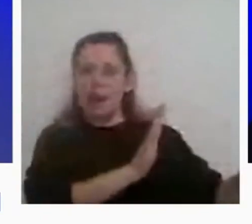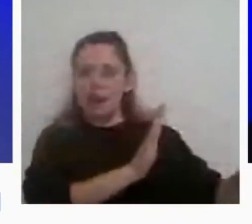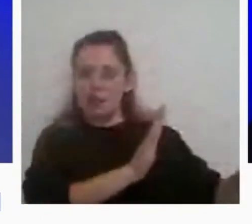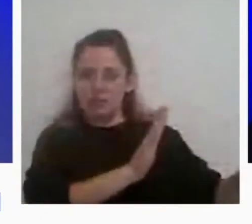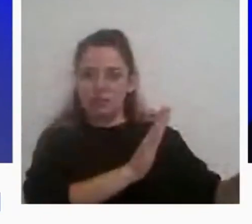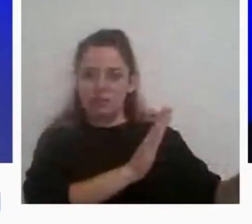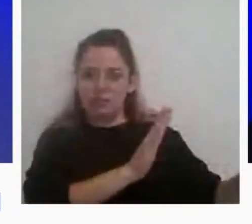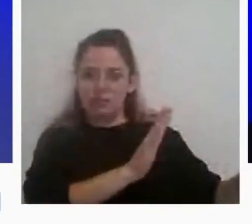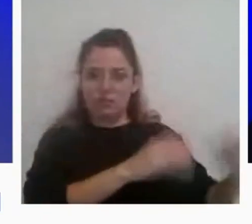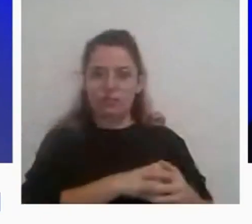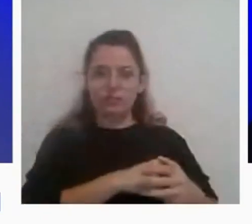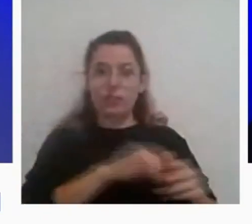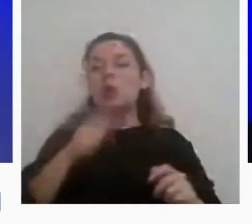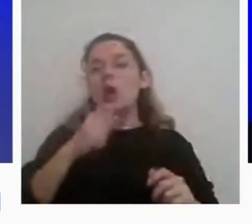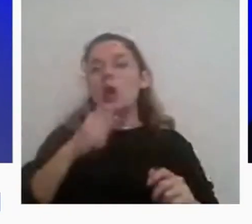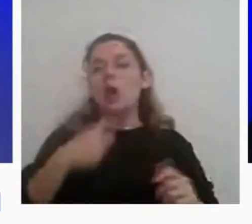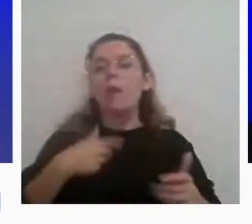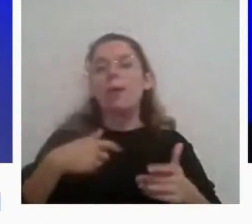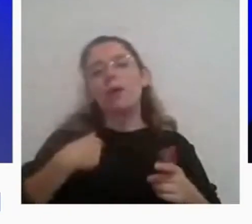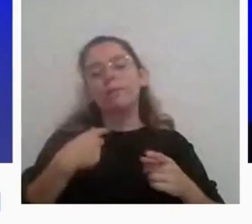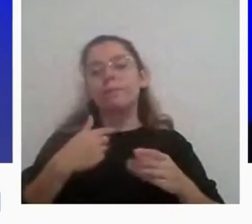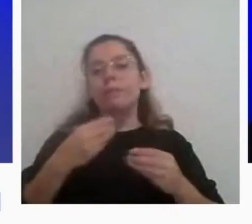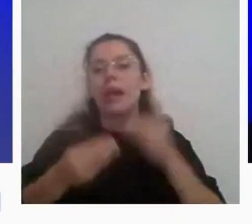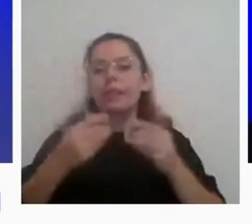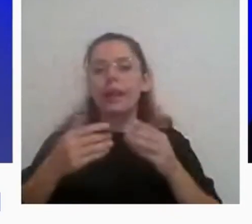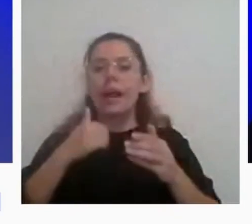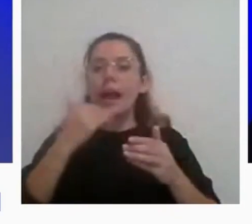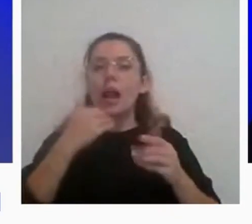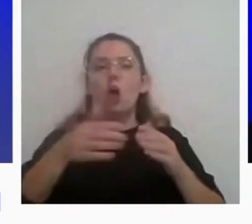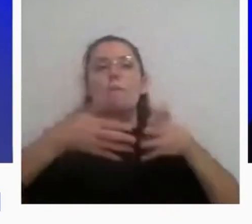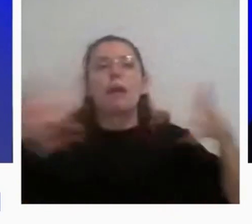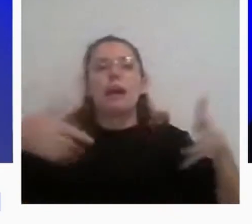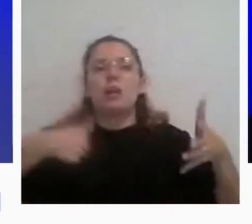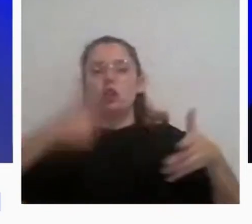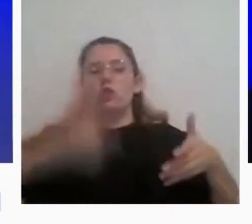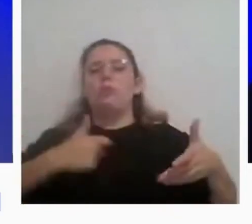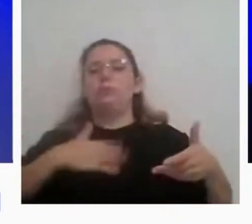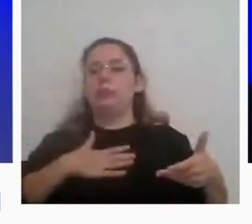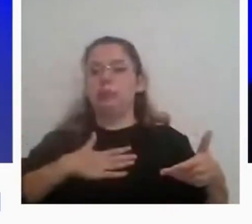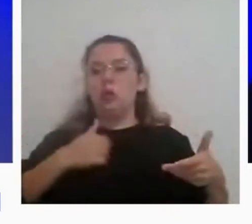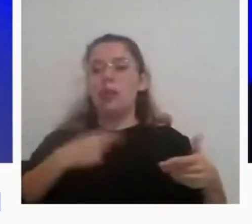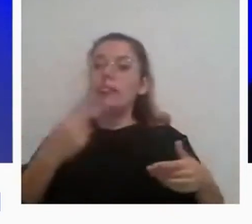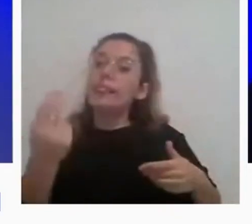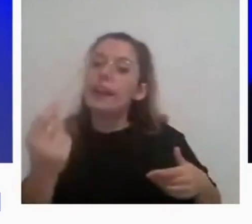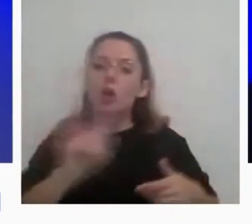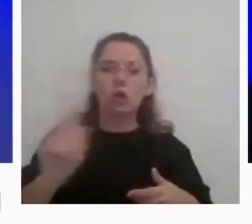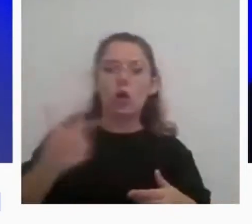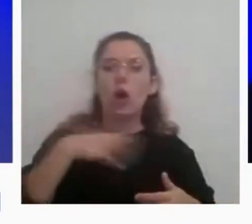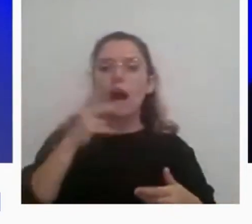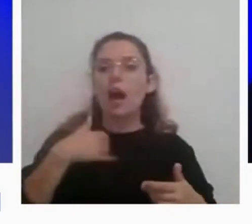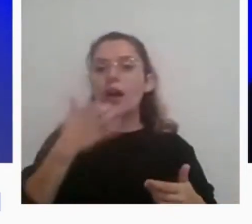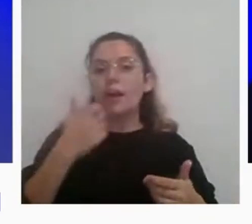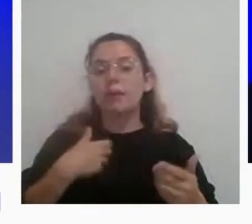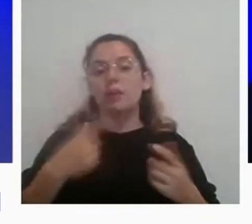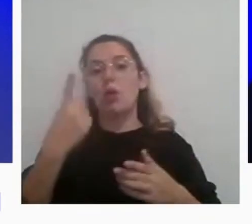Eso también fue bastante fuerte y a día de hoy lo mantengo. Es decir, no se trata del dinero, no se trata de que somos una startup, que ahora mismo, por ejemplo, estamos en una ronda de financiación de 1,5